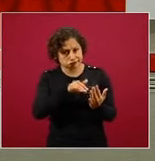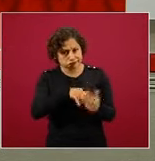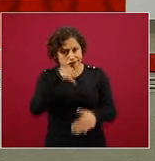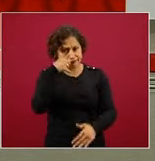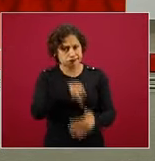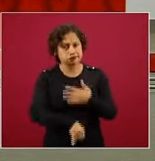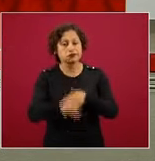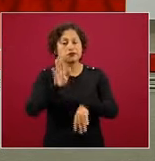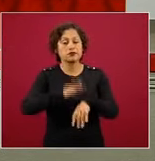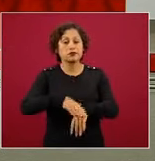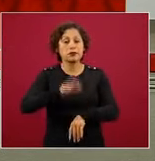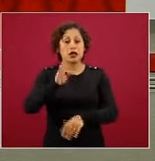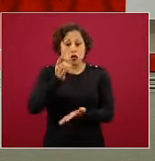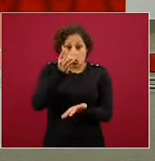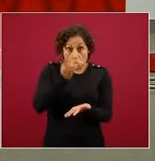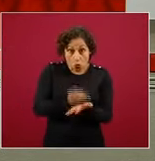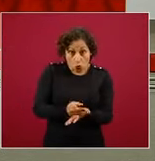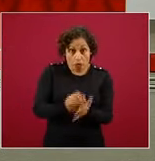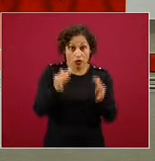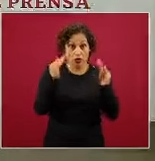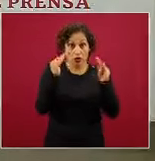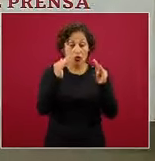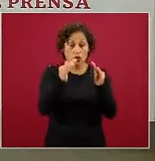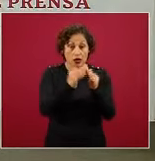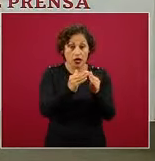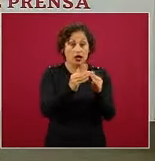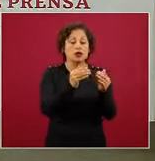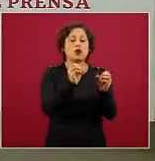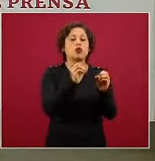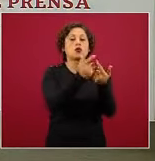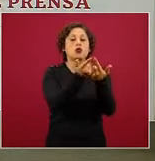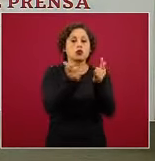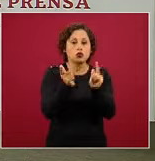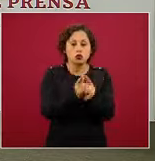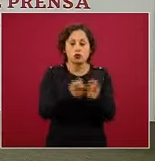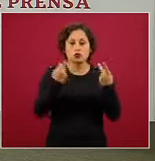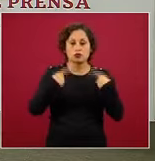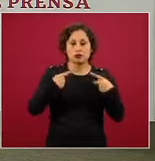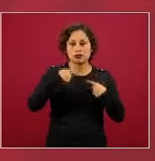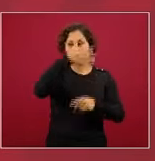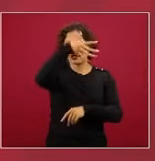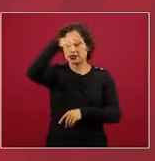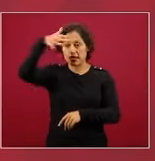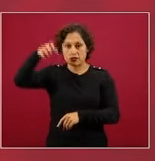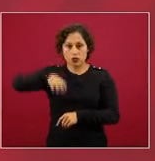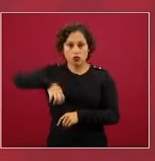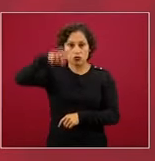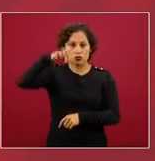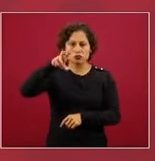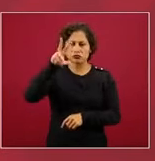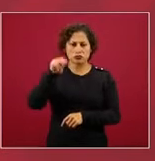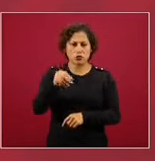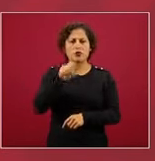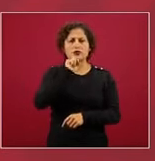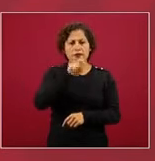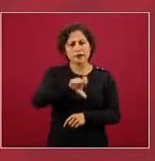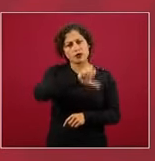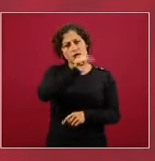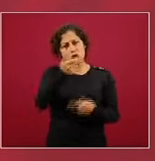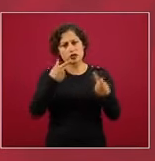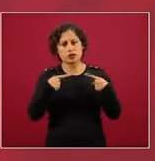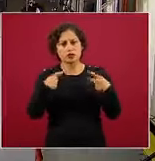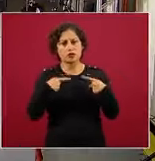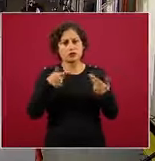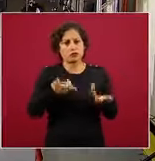para los grupos de adultos mayores, sino para todos aquellos que estamos en los diferentes grupos de edad y que podemos contribuir de